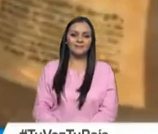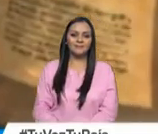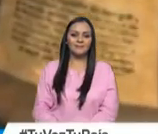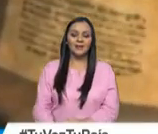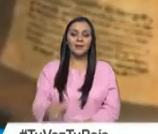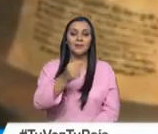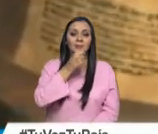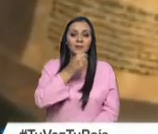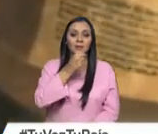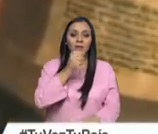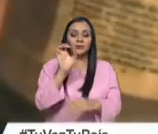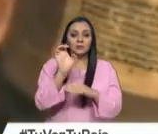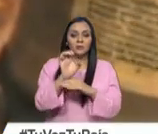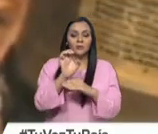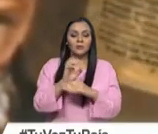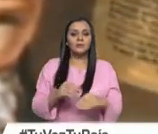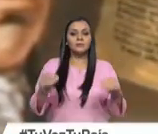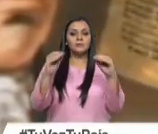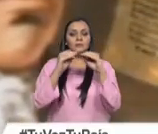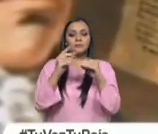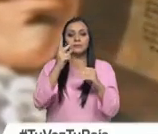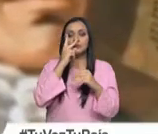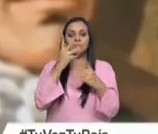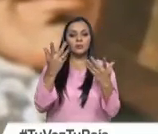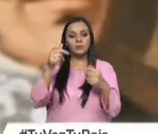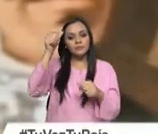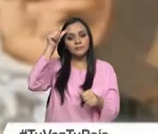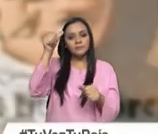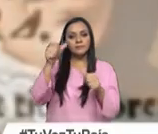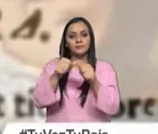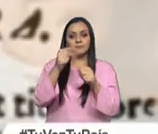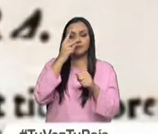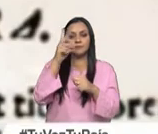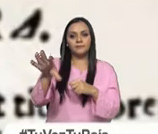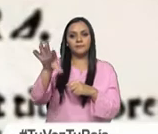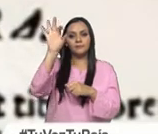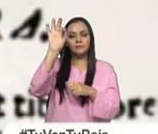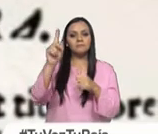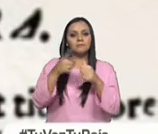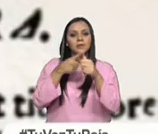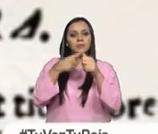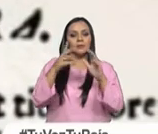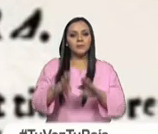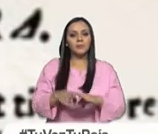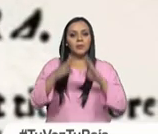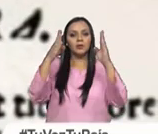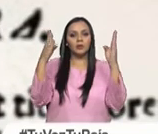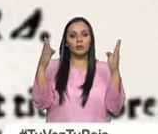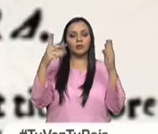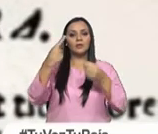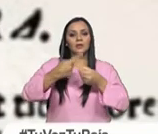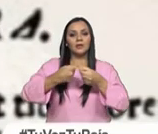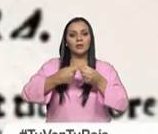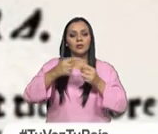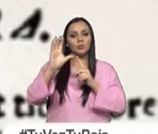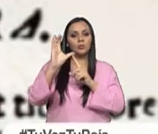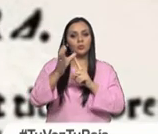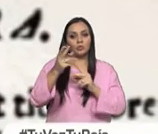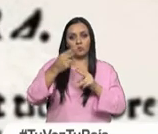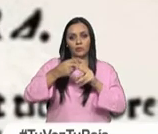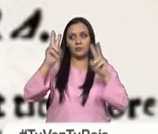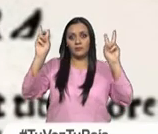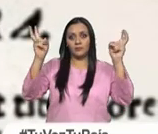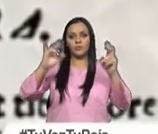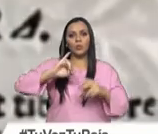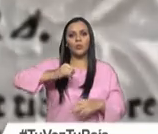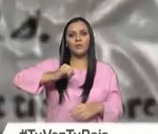periodistas ecuatorianos celebran su día en recuerdo de la aparición del primer número del periódico Primicias de la Cultura de Quito, un